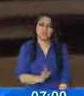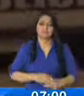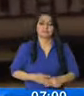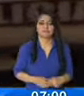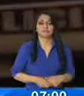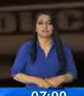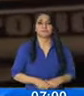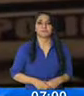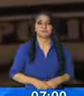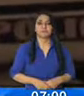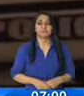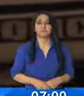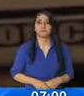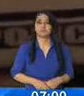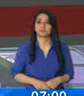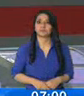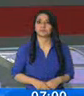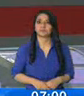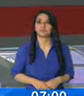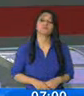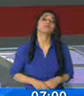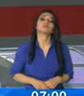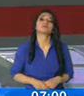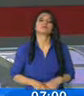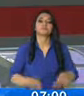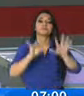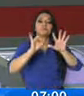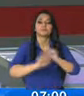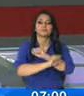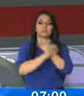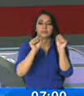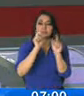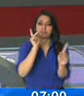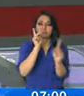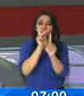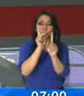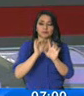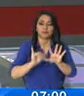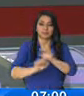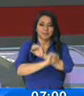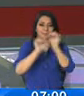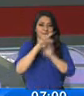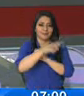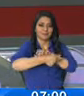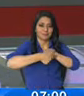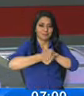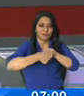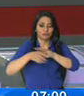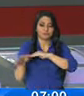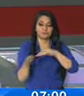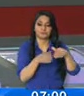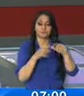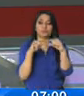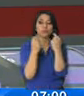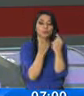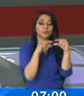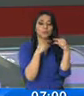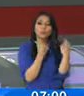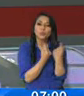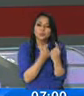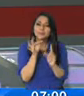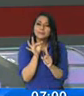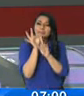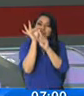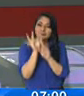Cuenca Francisco Ramírez estamos en las 7 en punto de la mañana las 6 en Galápagos rescatistas de varios organismos trabajaron